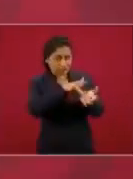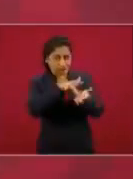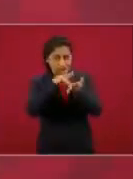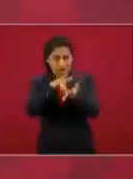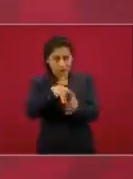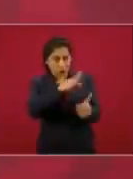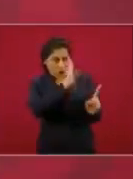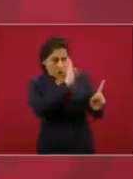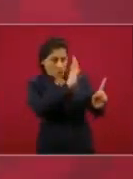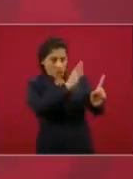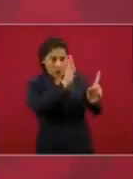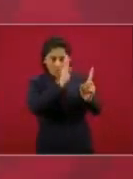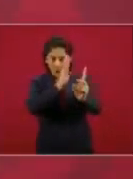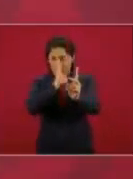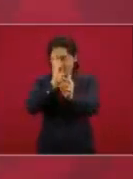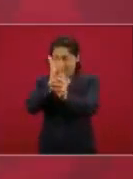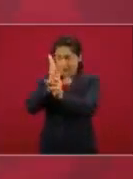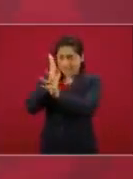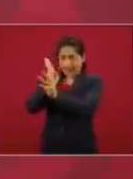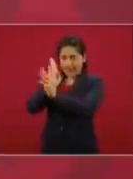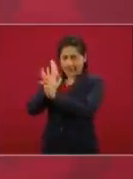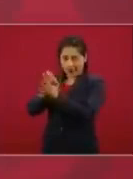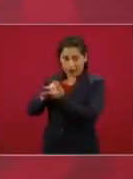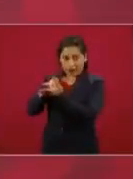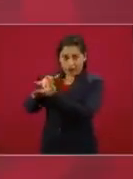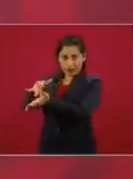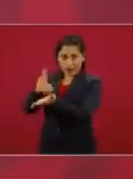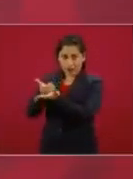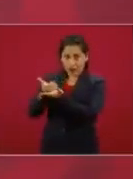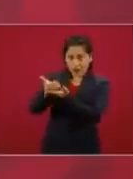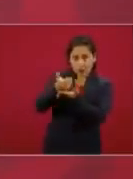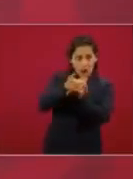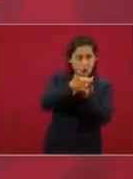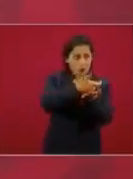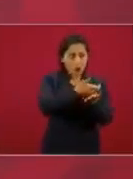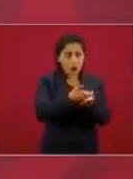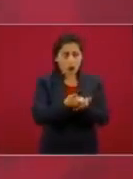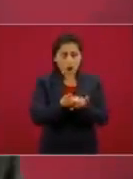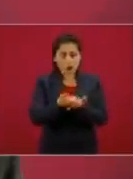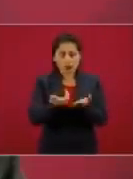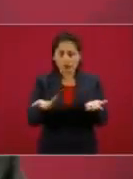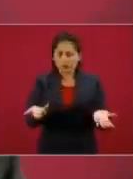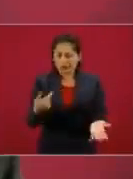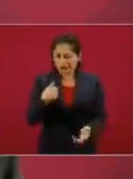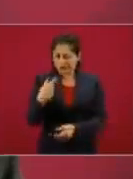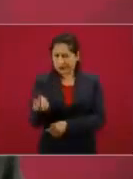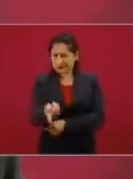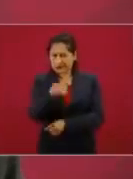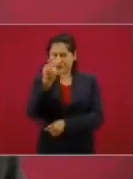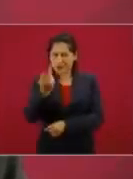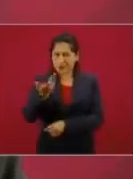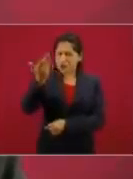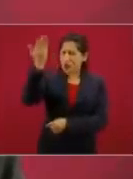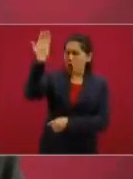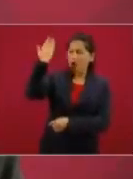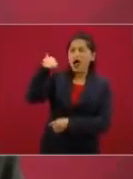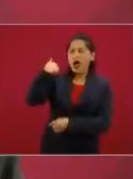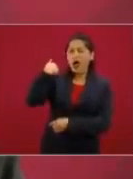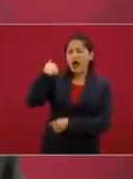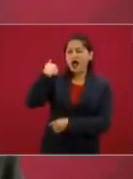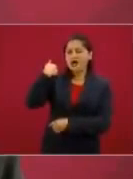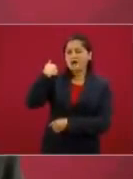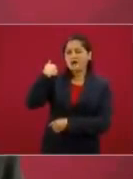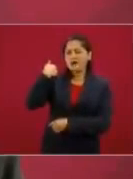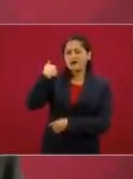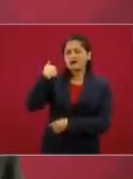descalifica esta práctica y pese a ello el propio Gobierno Federal recurre a esta misma práctica que cuestiona o que